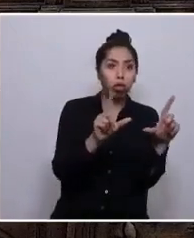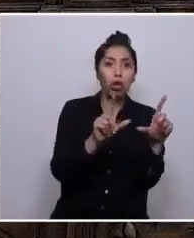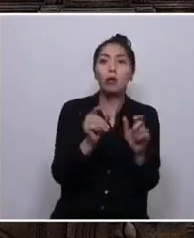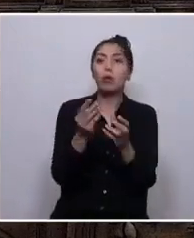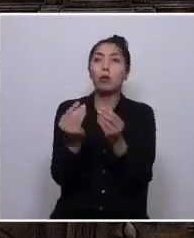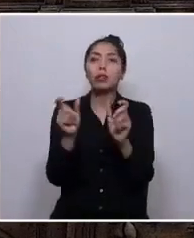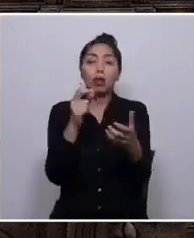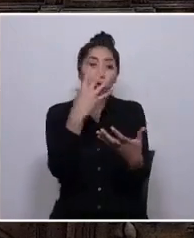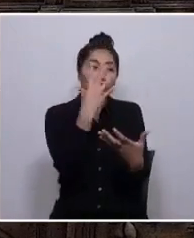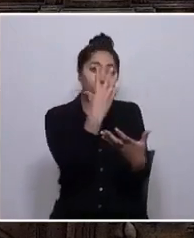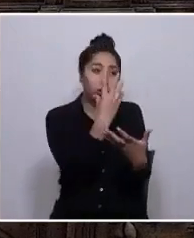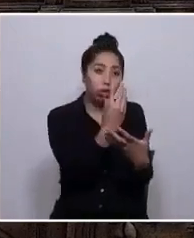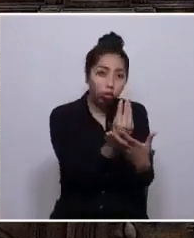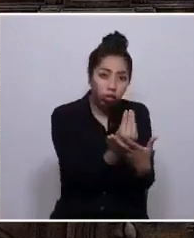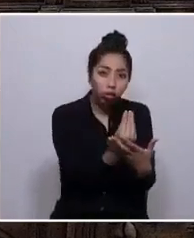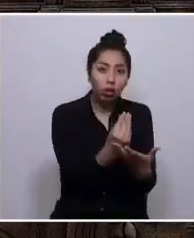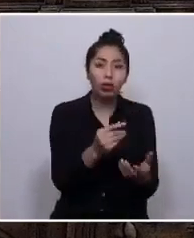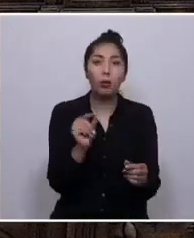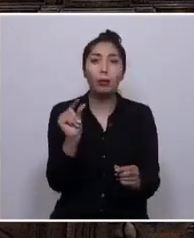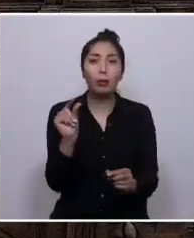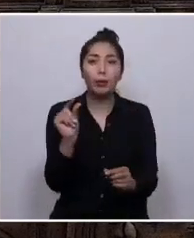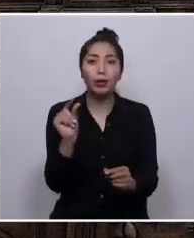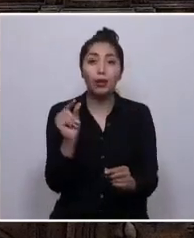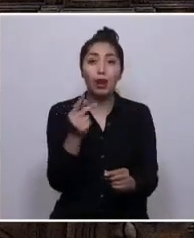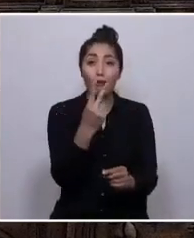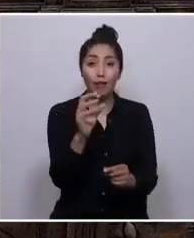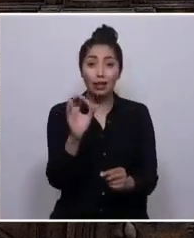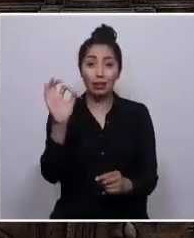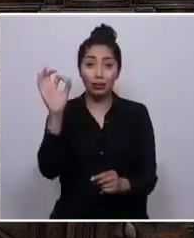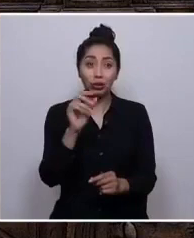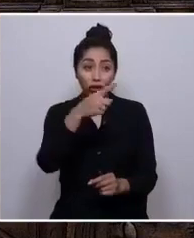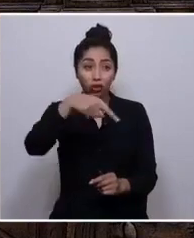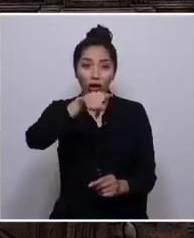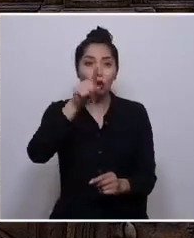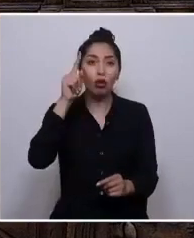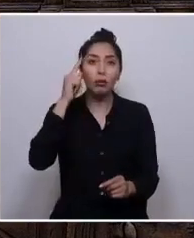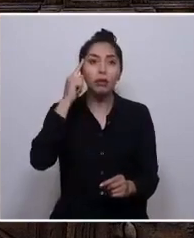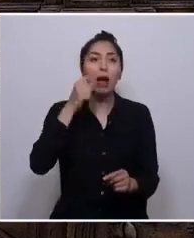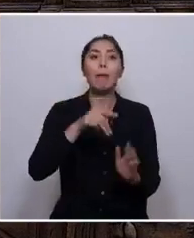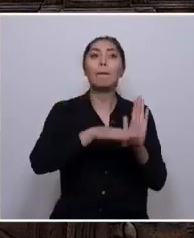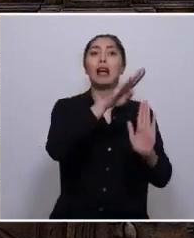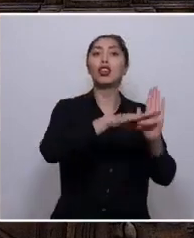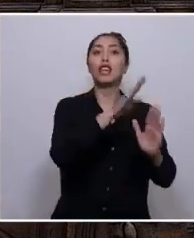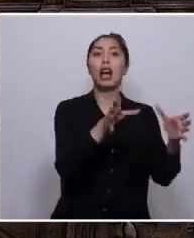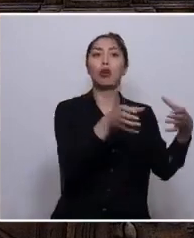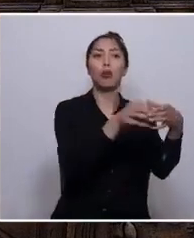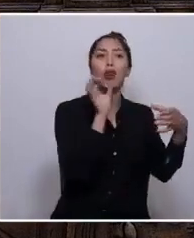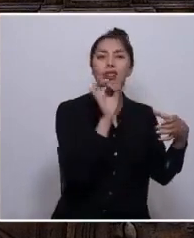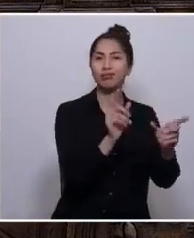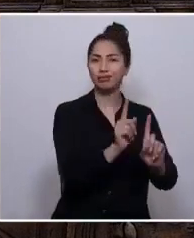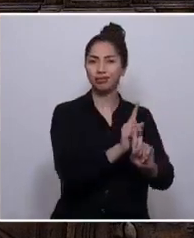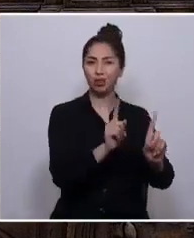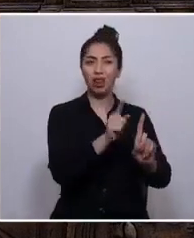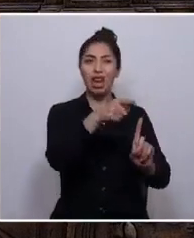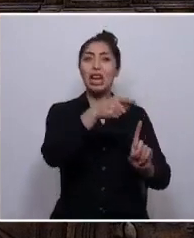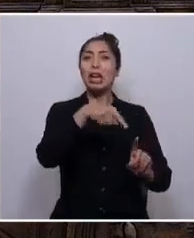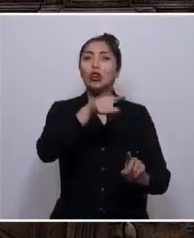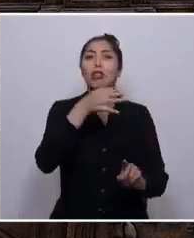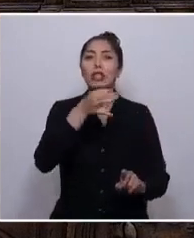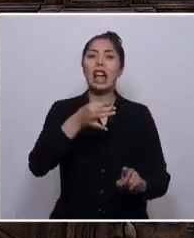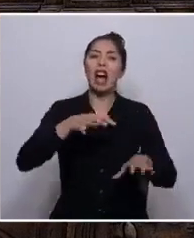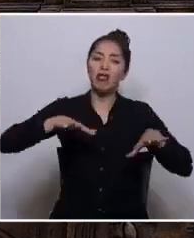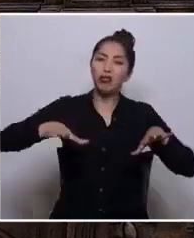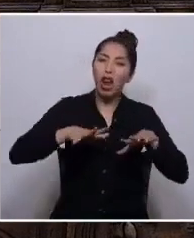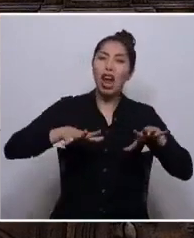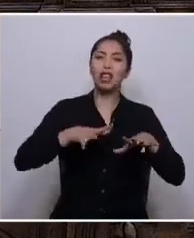de ese 20% que nos hizo creer que eran mayoría que hablan de meritocracia de trabajo duro de esfuerzo y